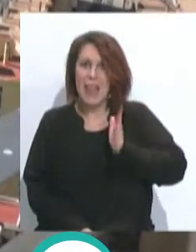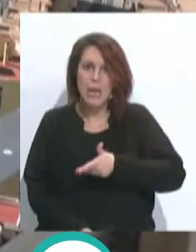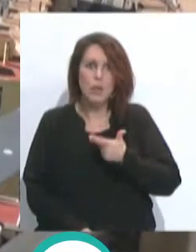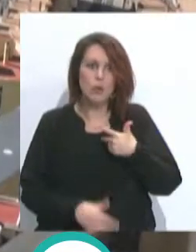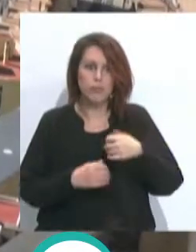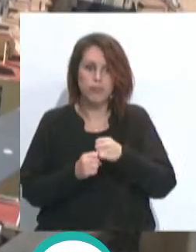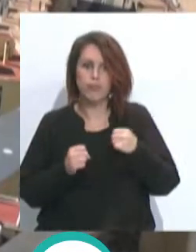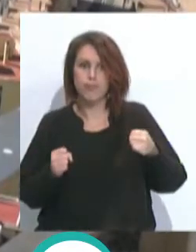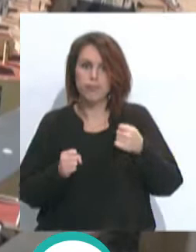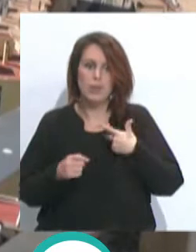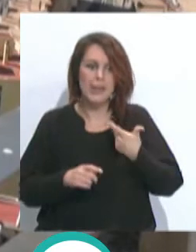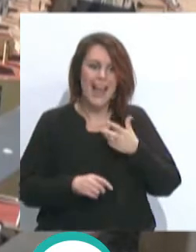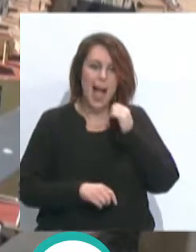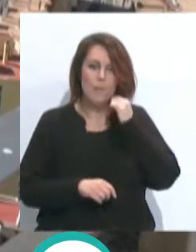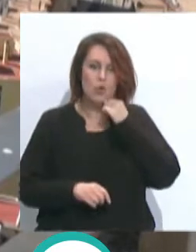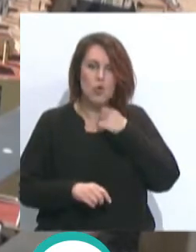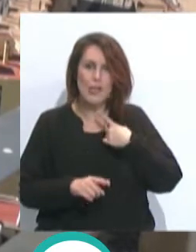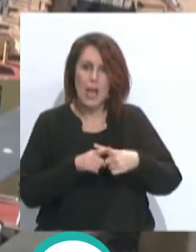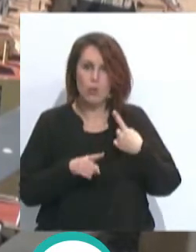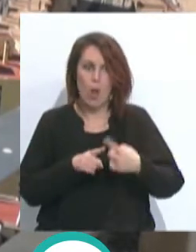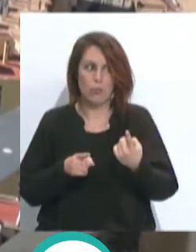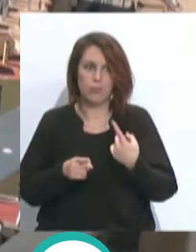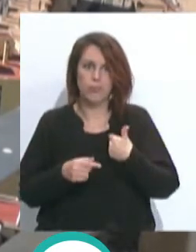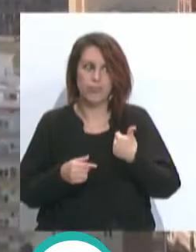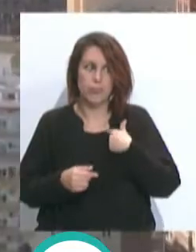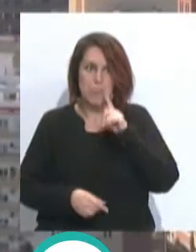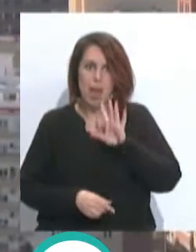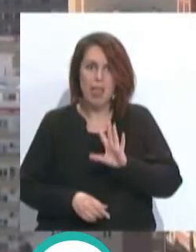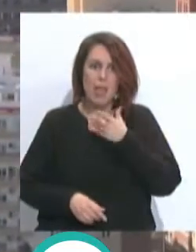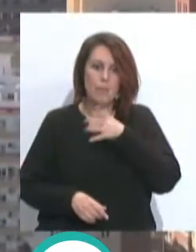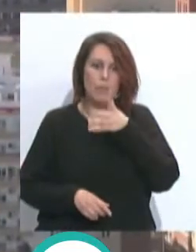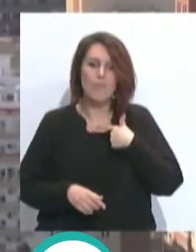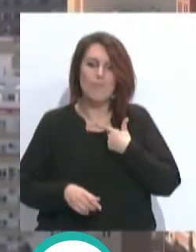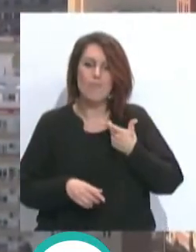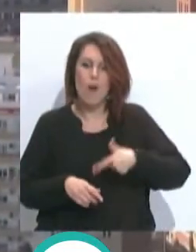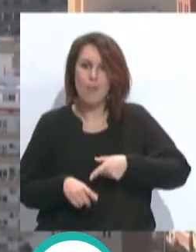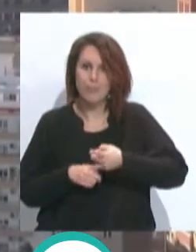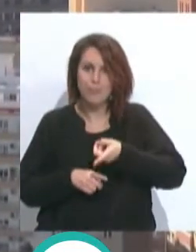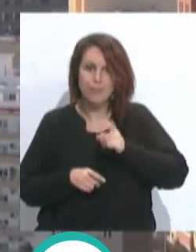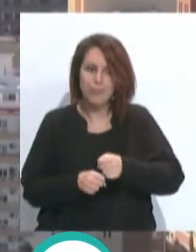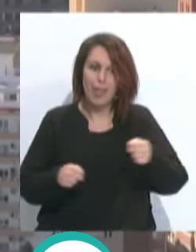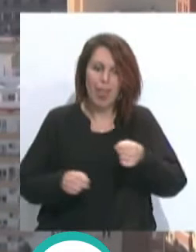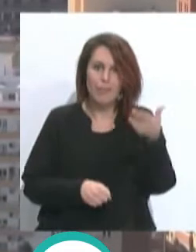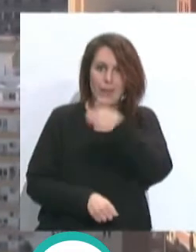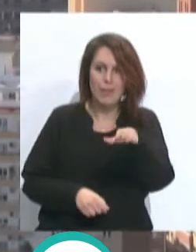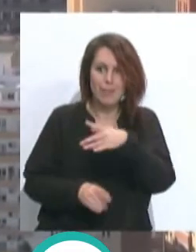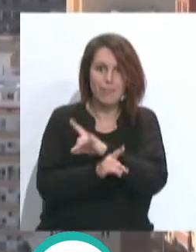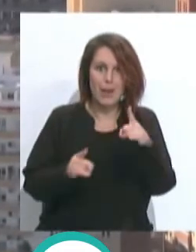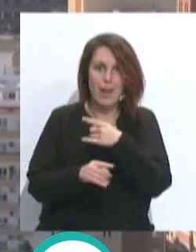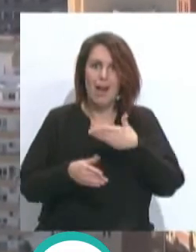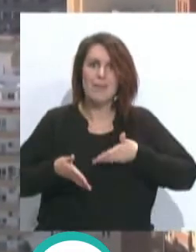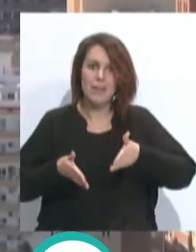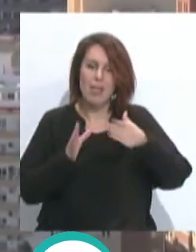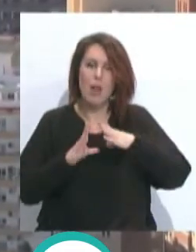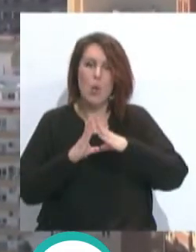exhibicionismo y abusos sexuales. La detención se realizó tras ser localizado enseñando sus genitales ante menores en un parque de la Avenida